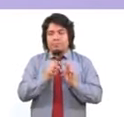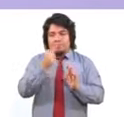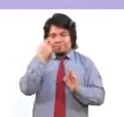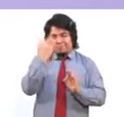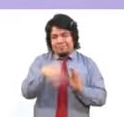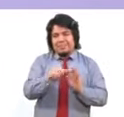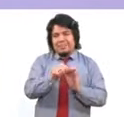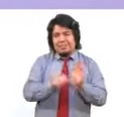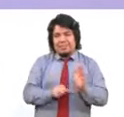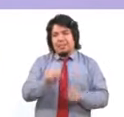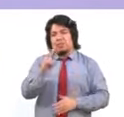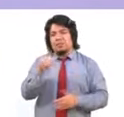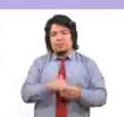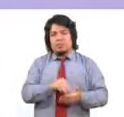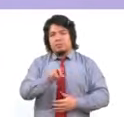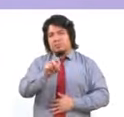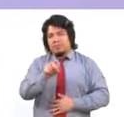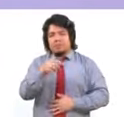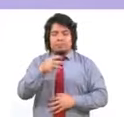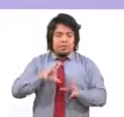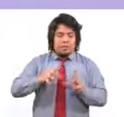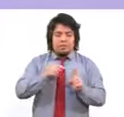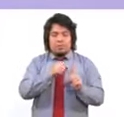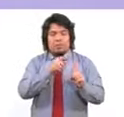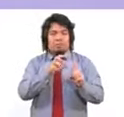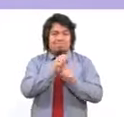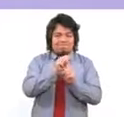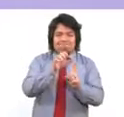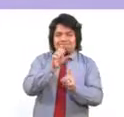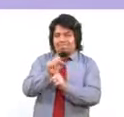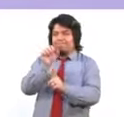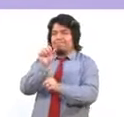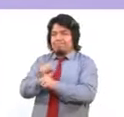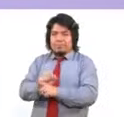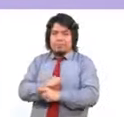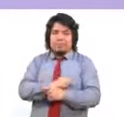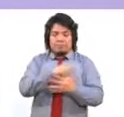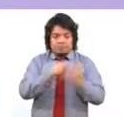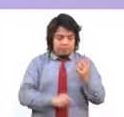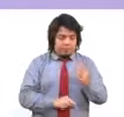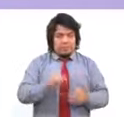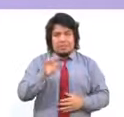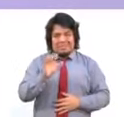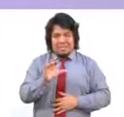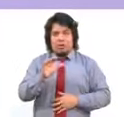2030, por cuanto hace a los objetivos 5